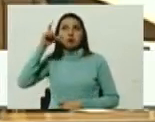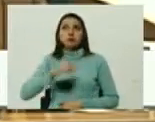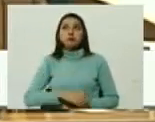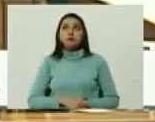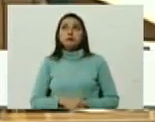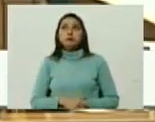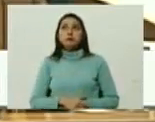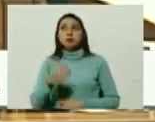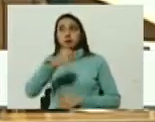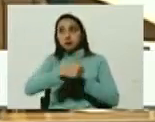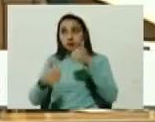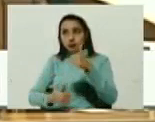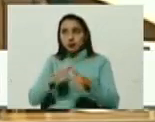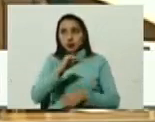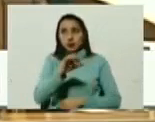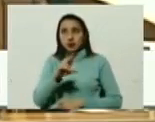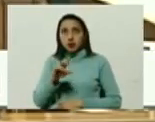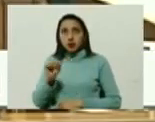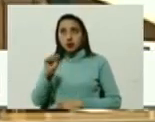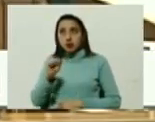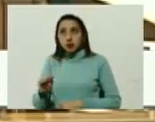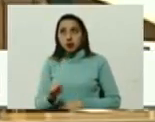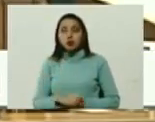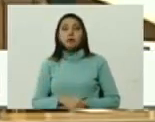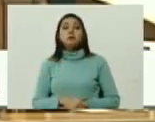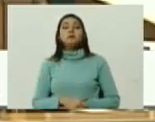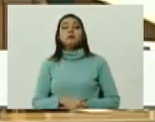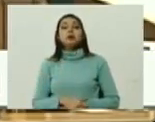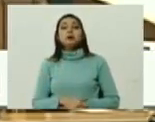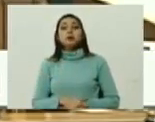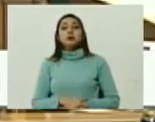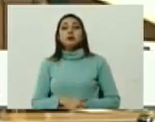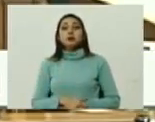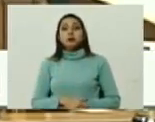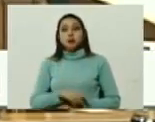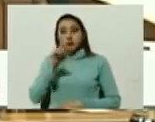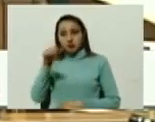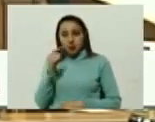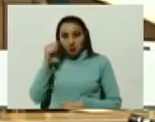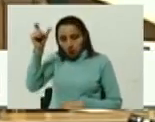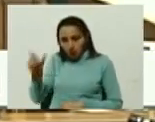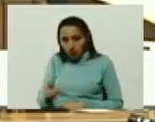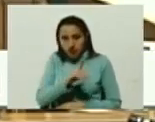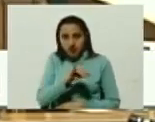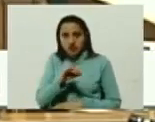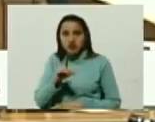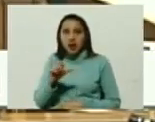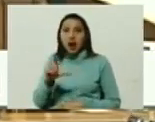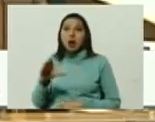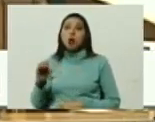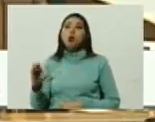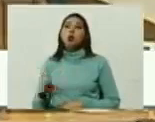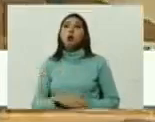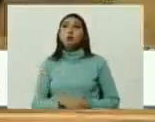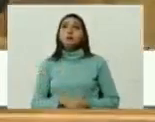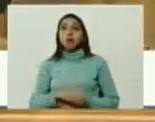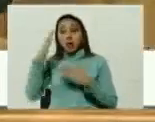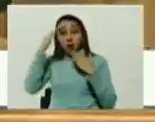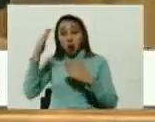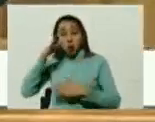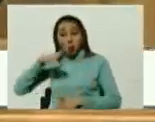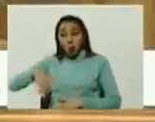vicepresidente agree varela vicepresidente didalco bolívar quiero en primer lugar saludar al